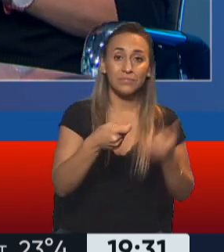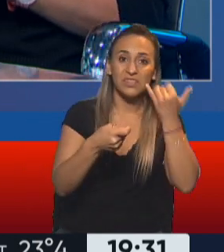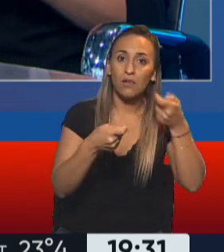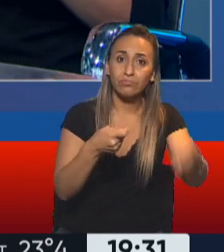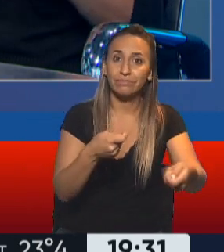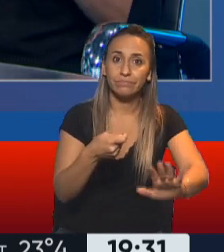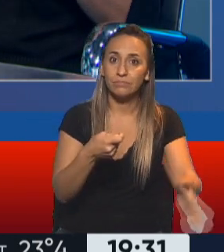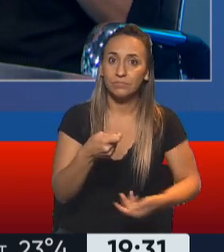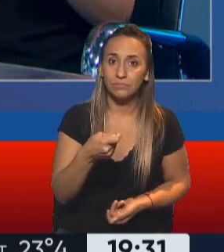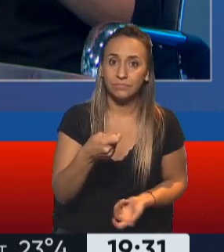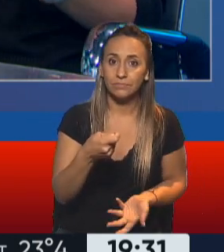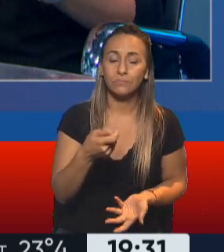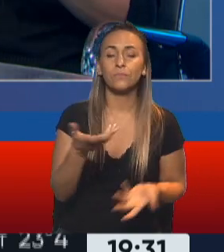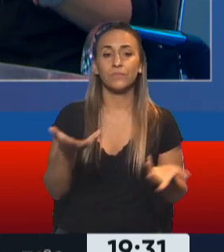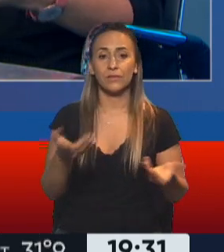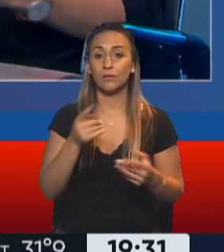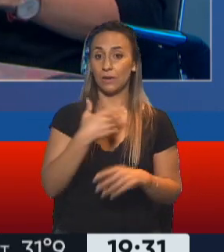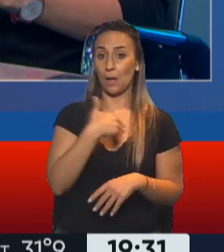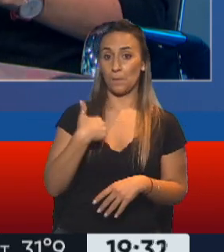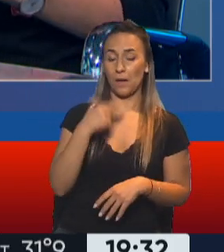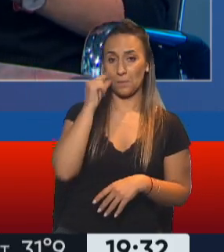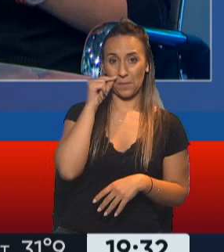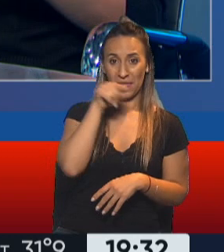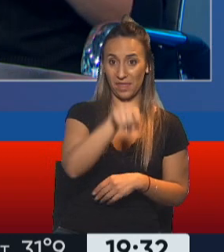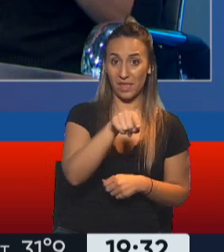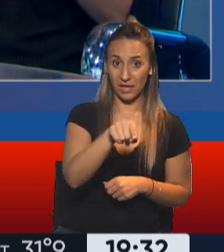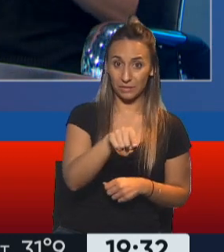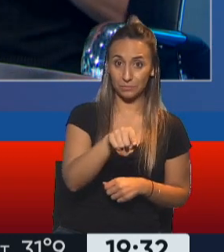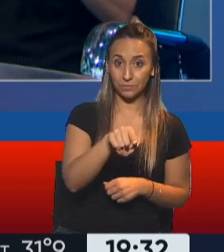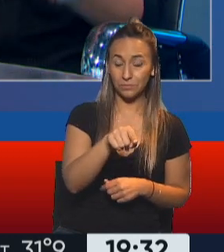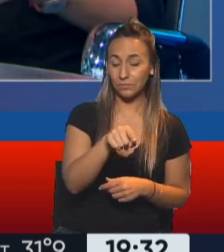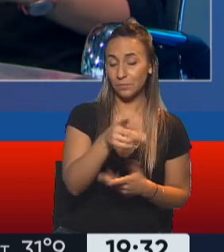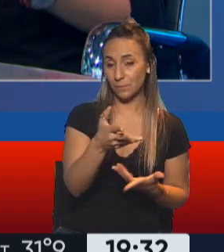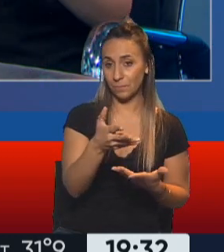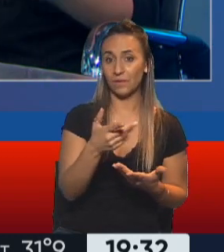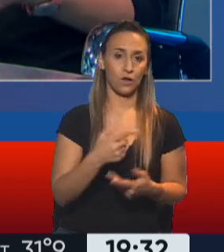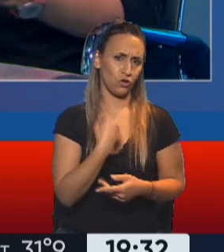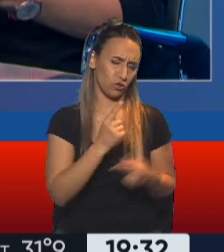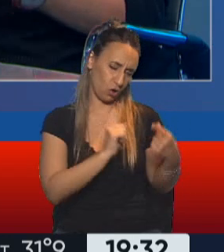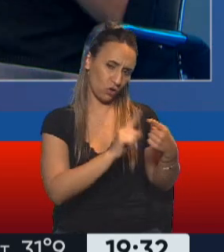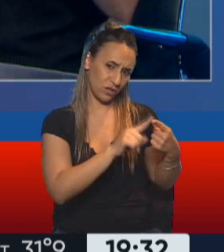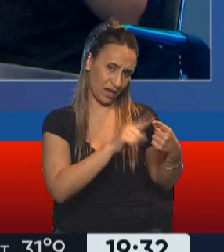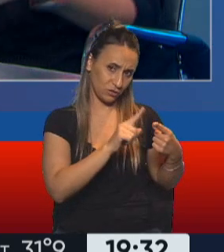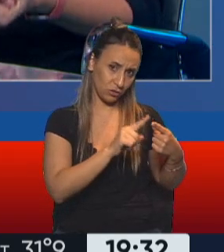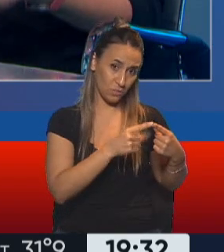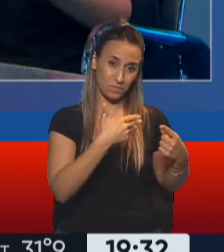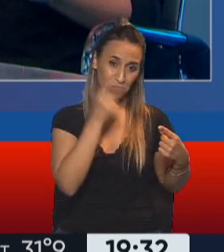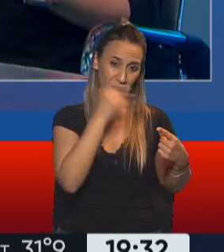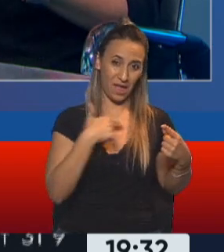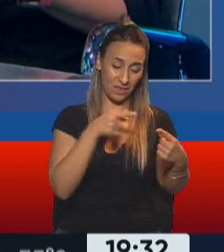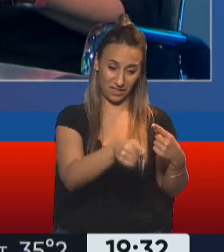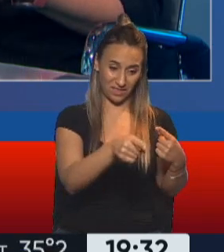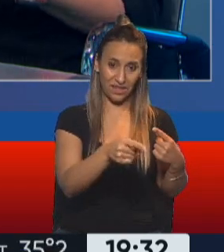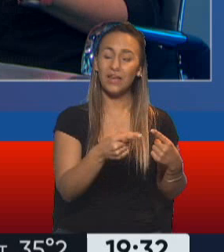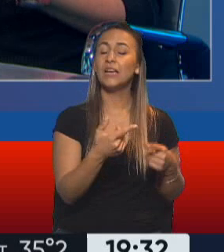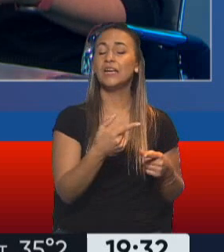asesinada. La madre y el padre, digamos, con quienes nosotros estamos en contacto, hemos acompañado. Hay que decir que hoy, hace